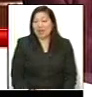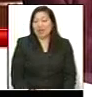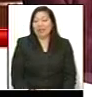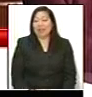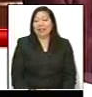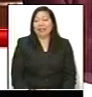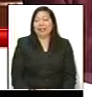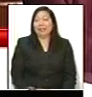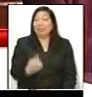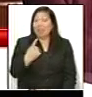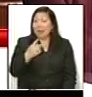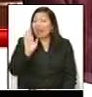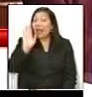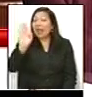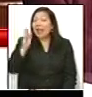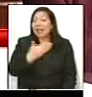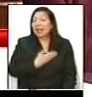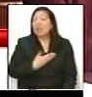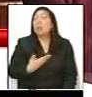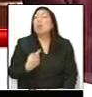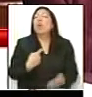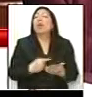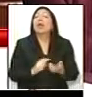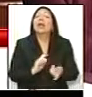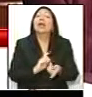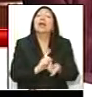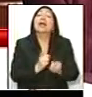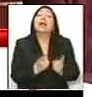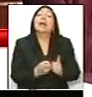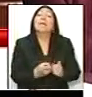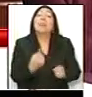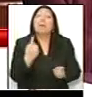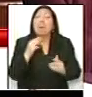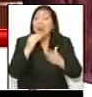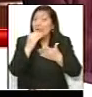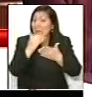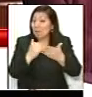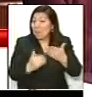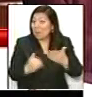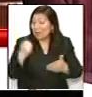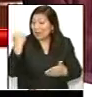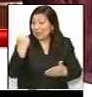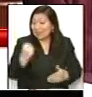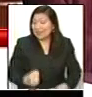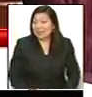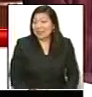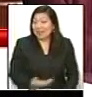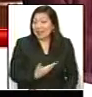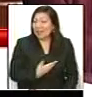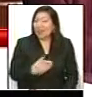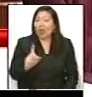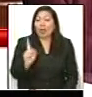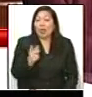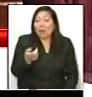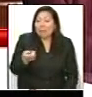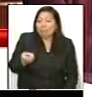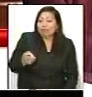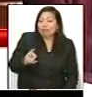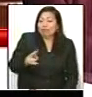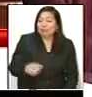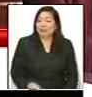Poder Ejecutivo. Entonces, ¿por qué lo haría? ¿Para disminuir poderes del Poder Ejecutivo? No, para